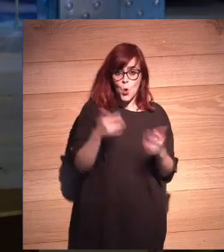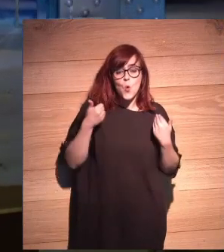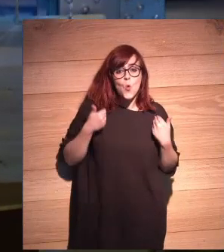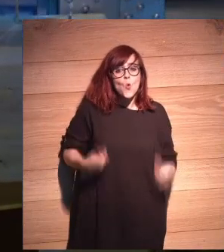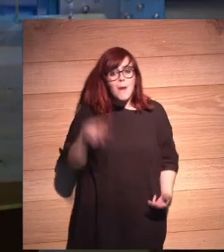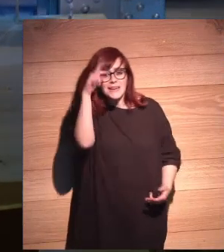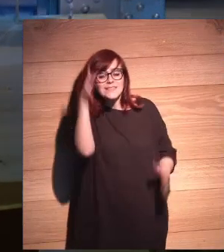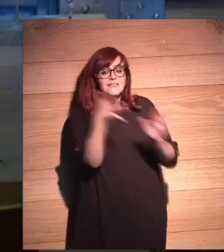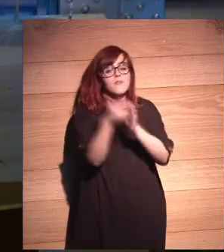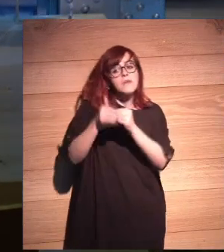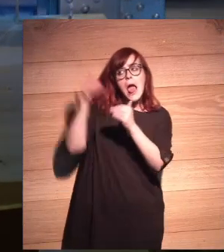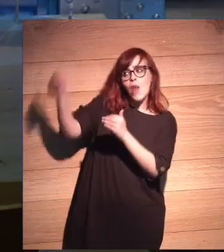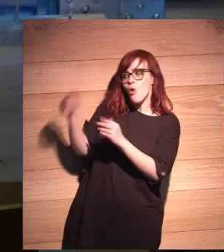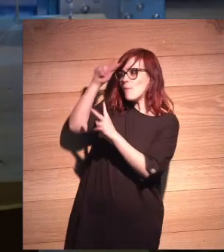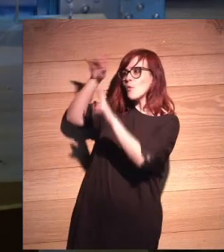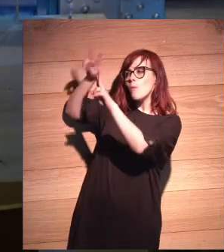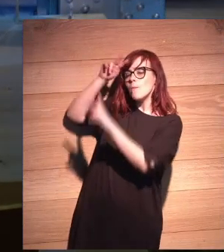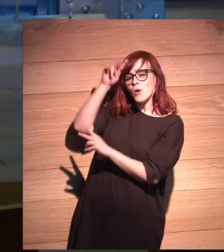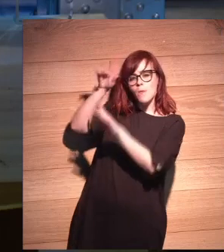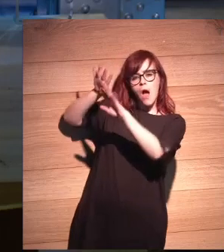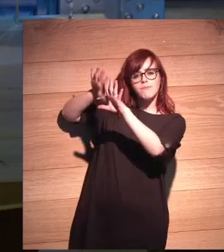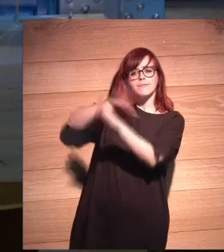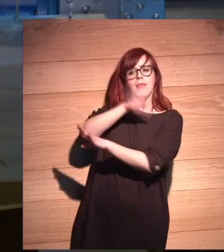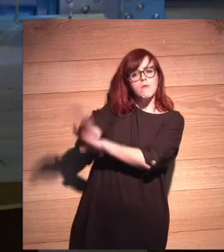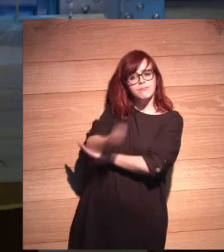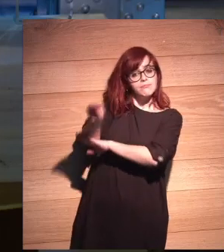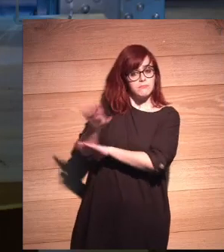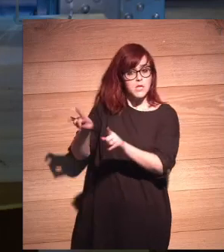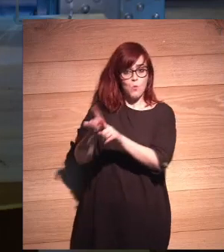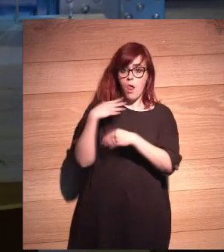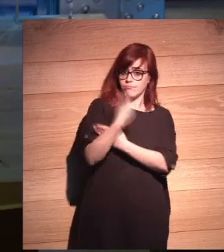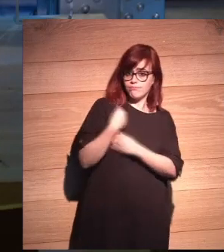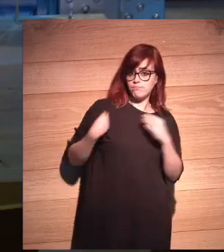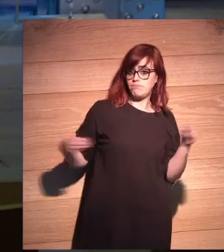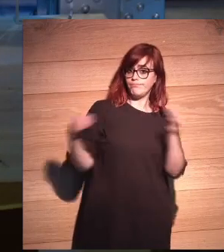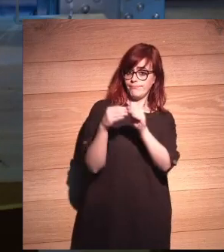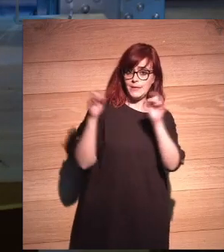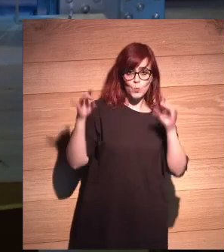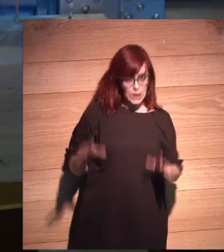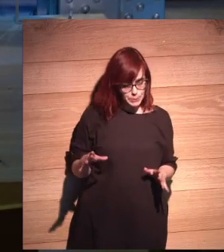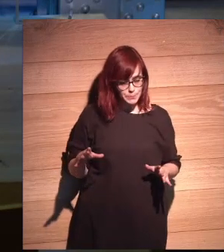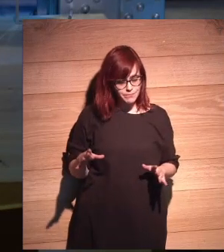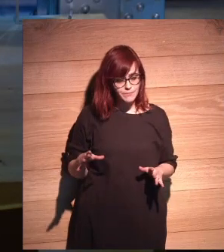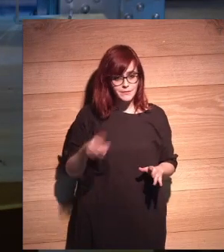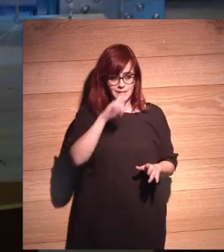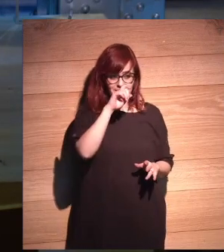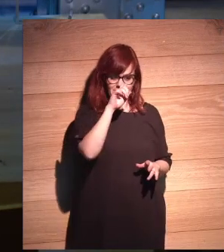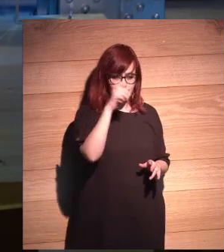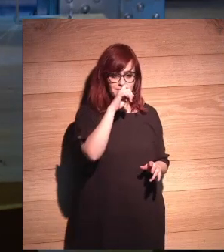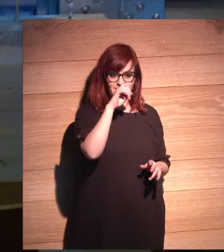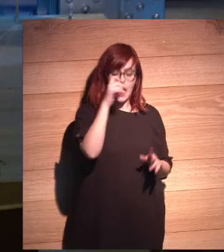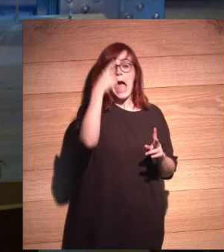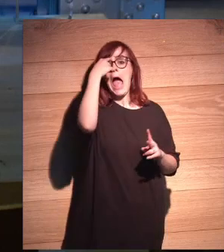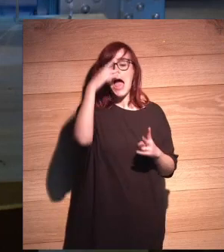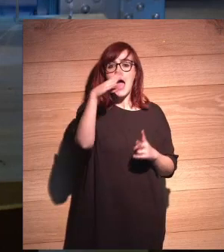es preocuparte por tu prójimo como a ti mismo, ¿de acuerdo? Y Mavi, ¿cómo te llamas?